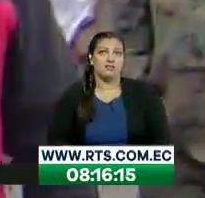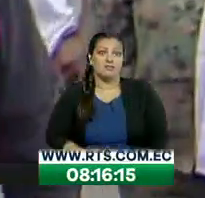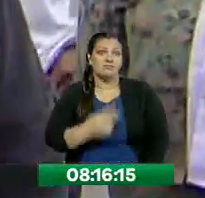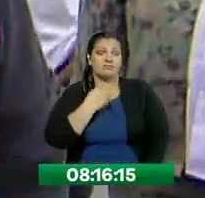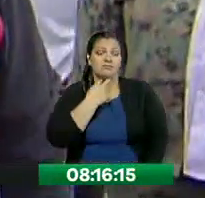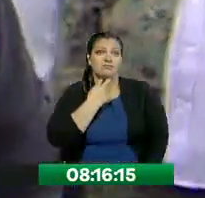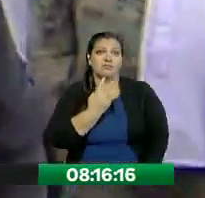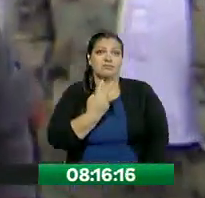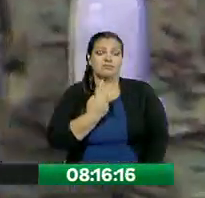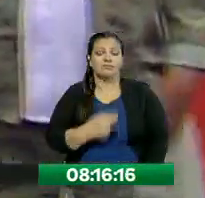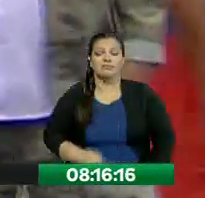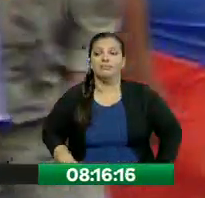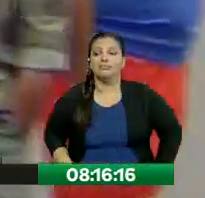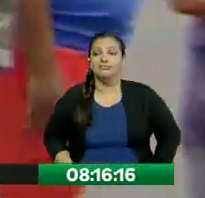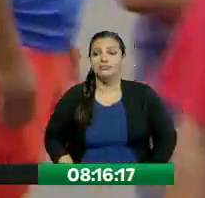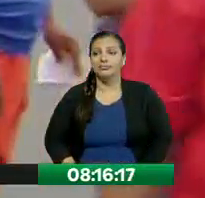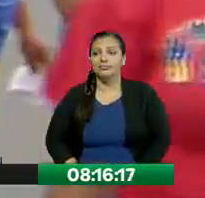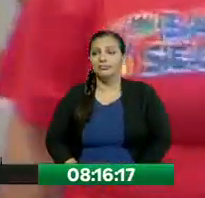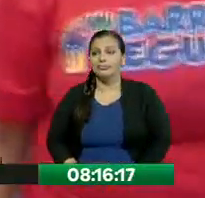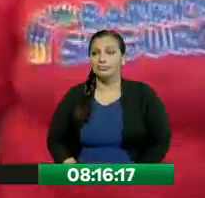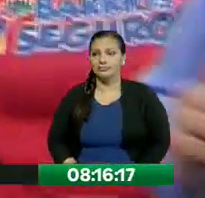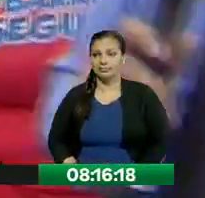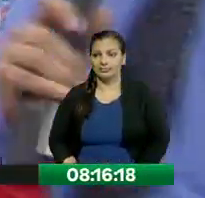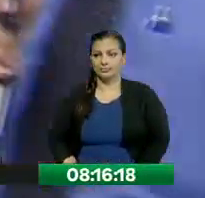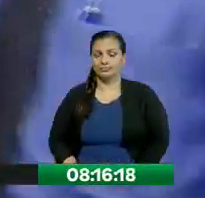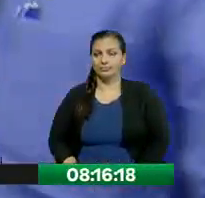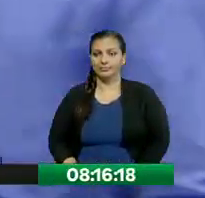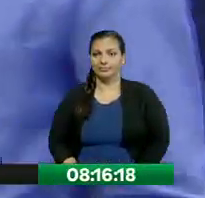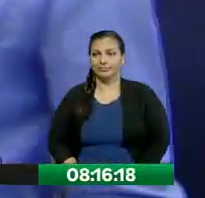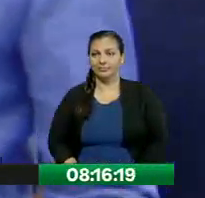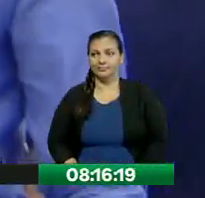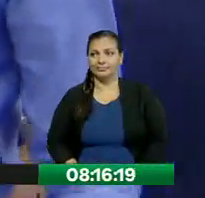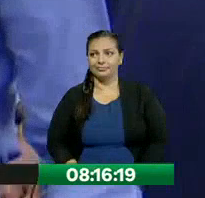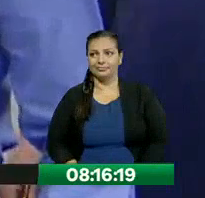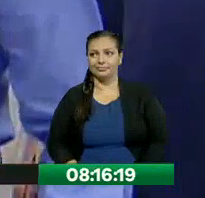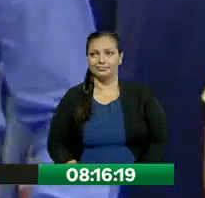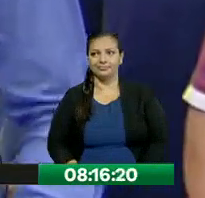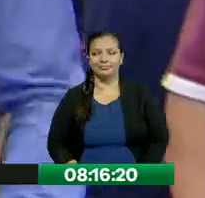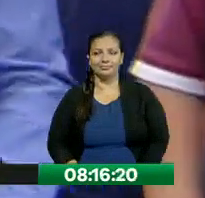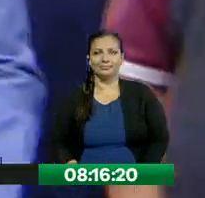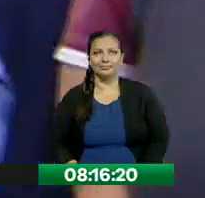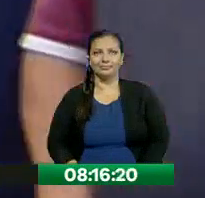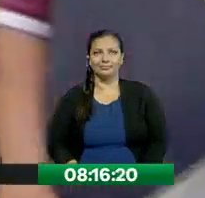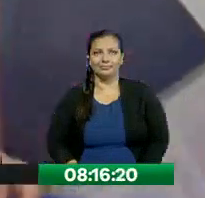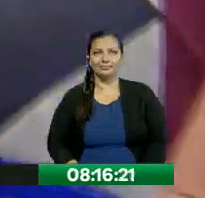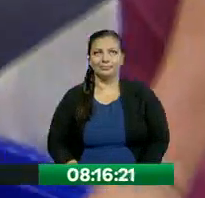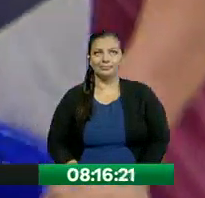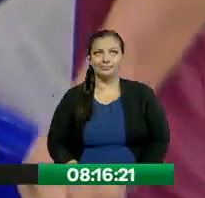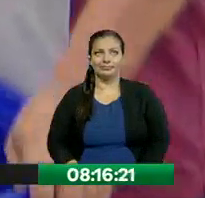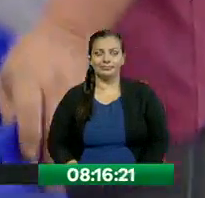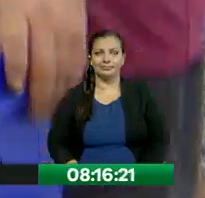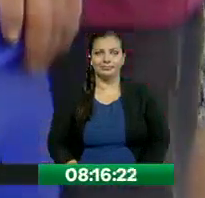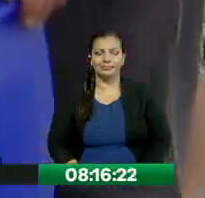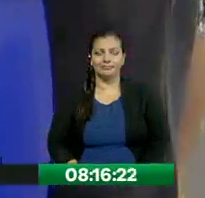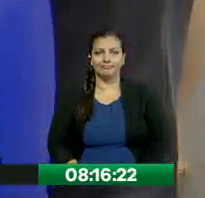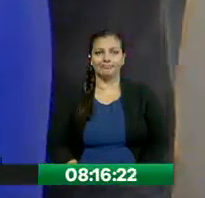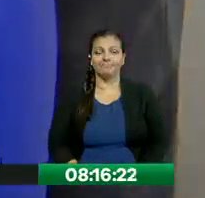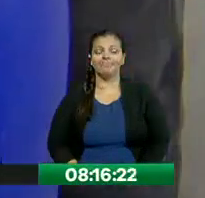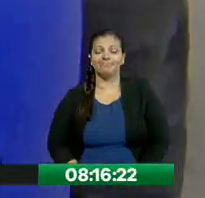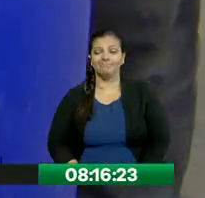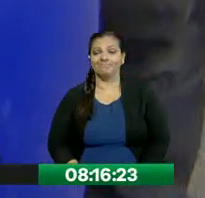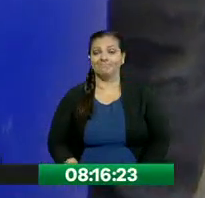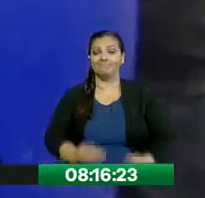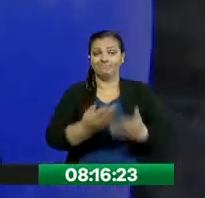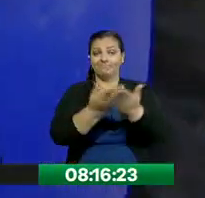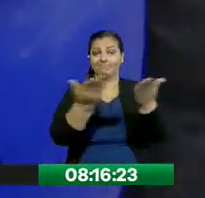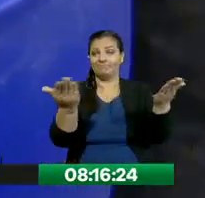ni siquiera las mascotas cuentan con el líquido vital para poderlas bañar, para poderlas limpiar. En todo caso, es el clamor que hasta el momento existe